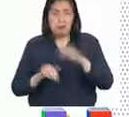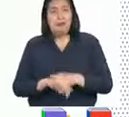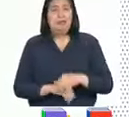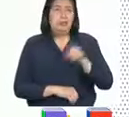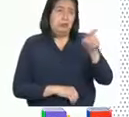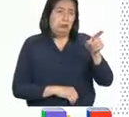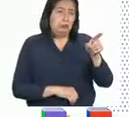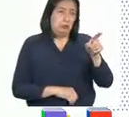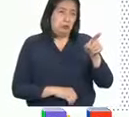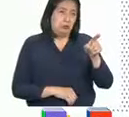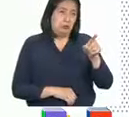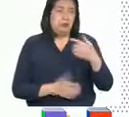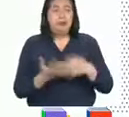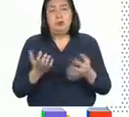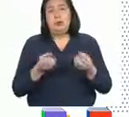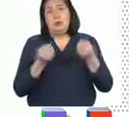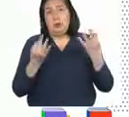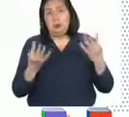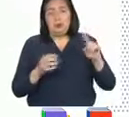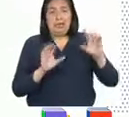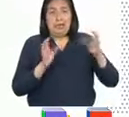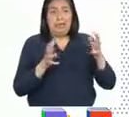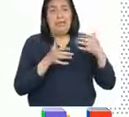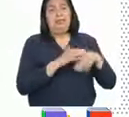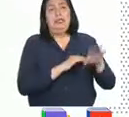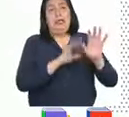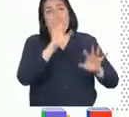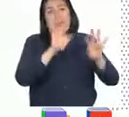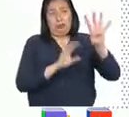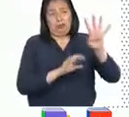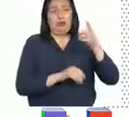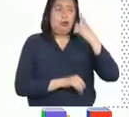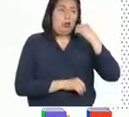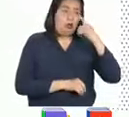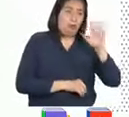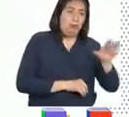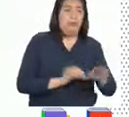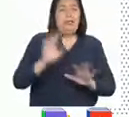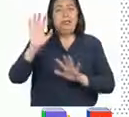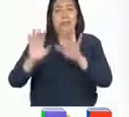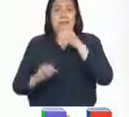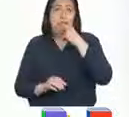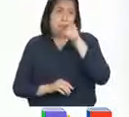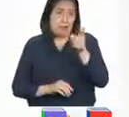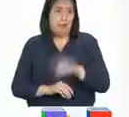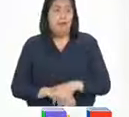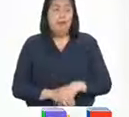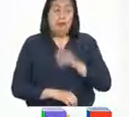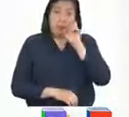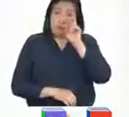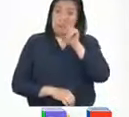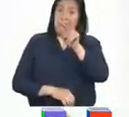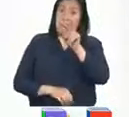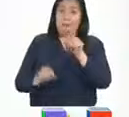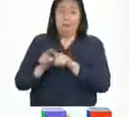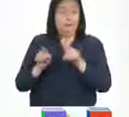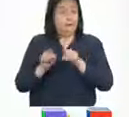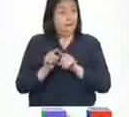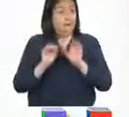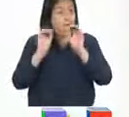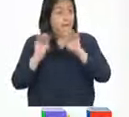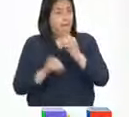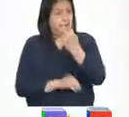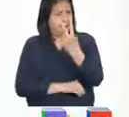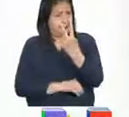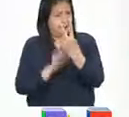aproximadamente, entonces eso equivale a tener en un salón a 14 estudiantes varones y 15 mujeres. Y veo que además has puesto